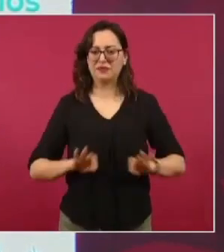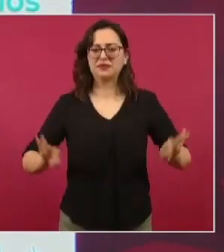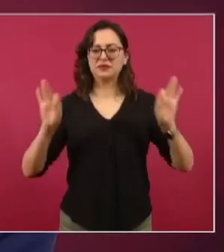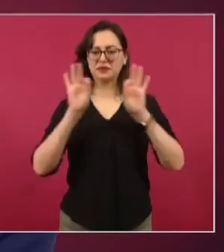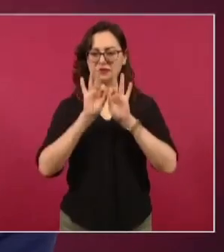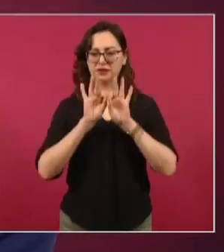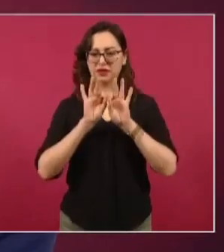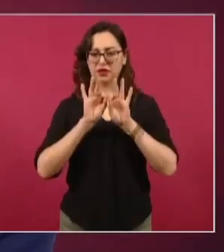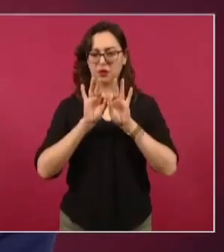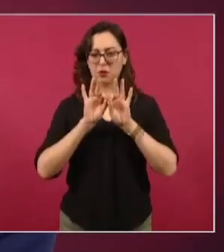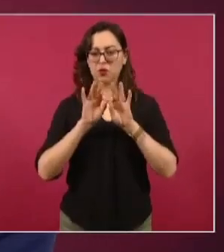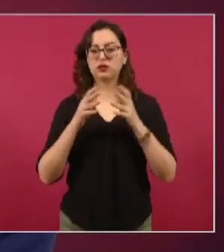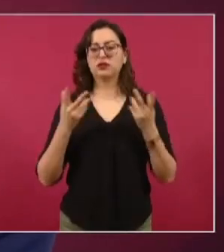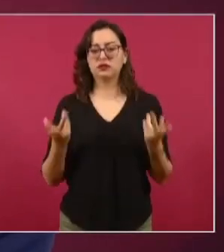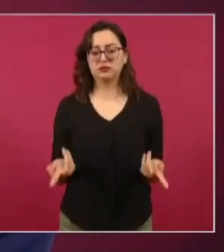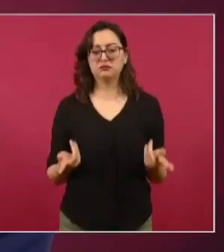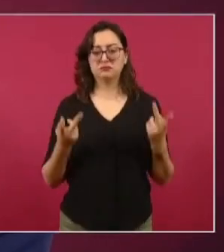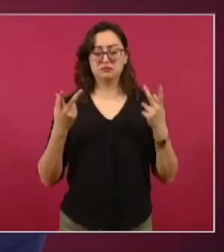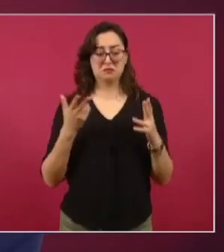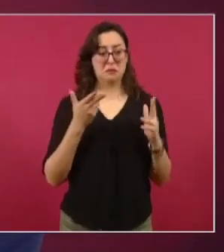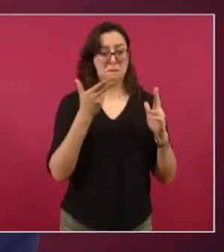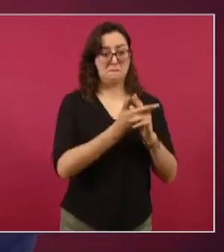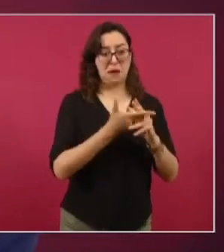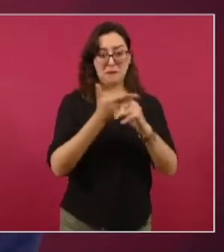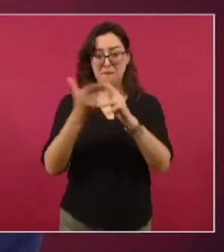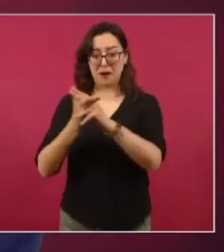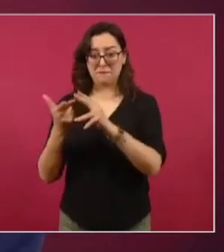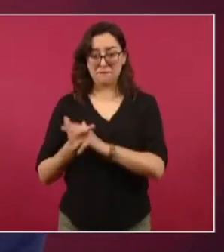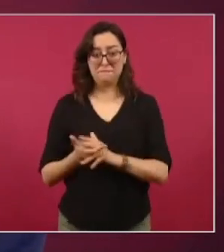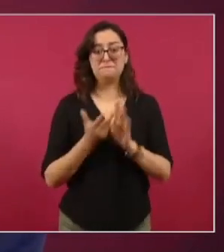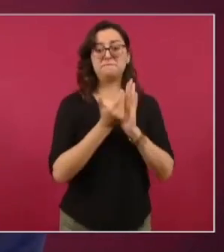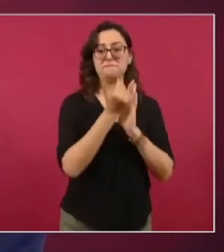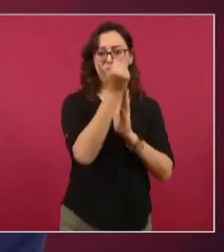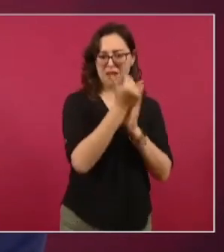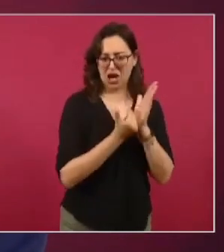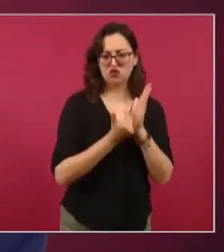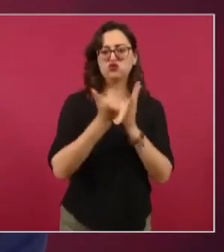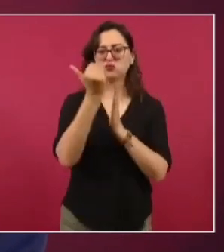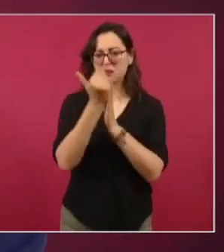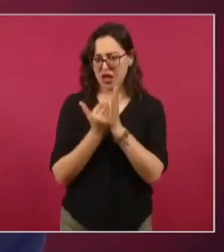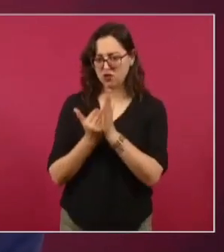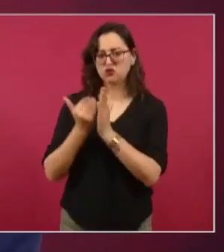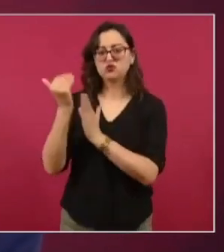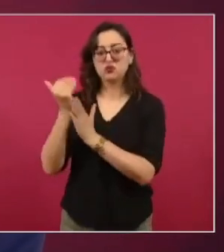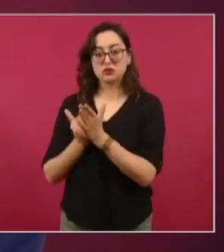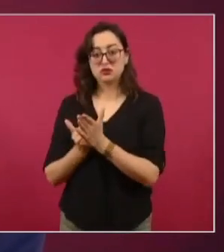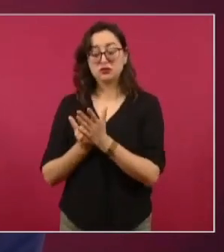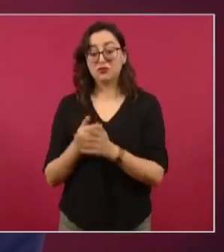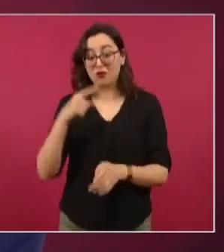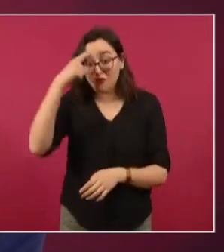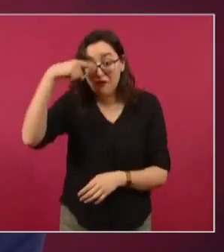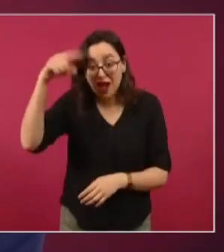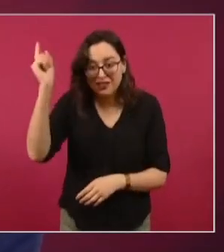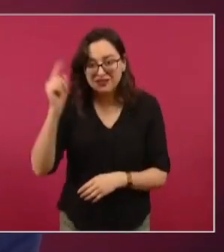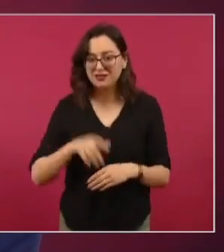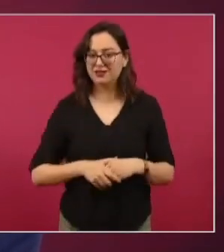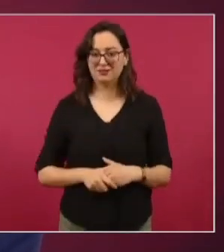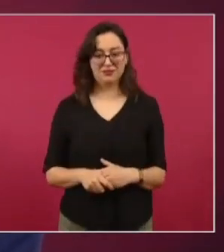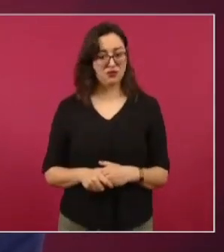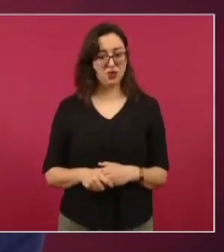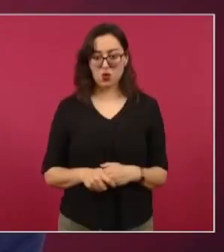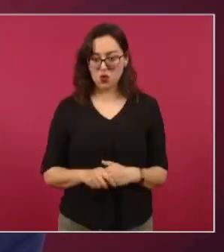el número de homicidios y lo estamos logrando no es fácil eh